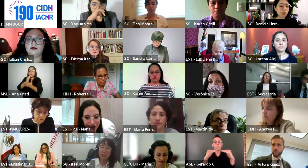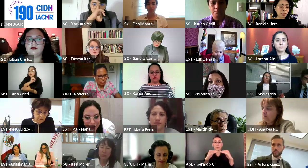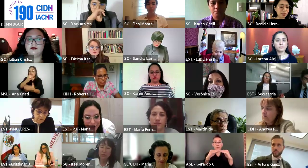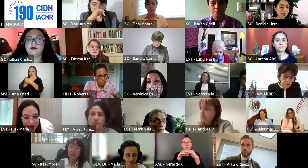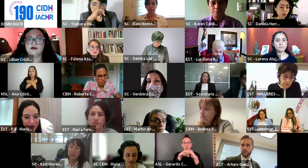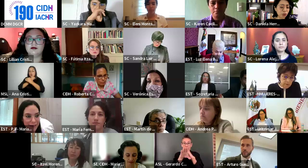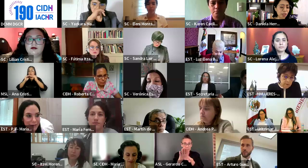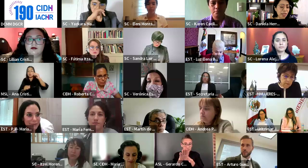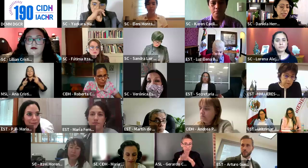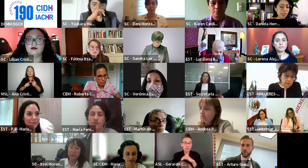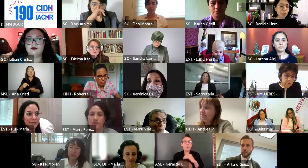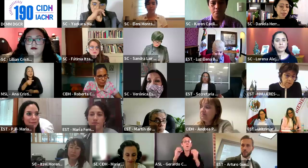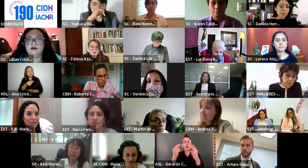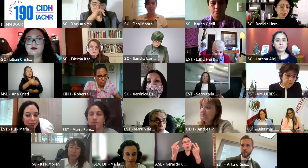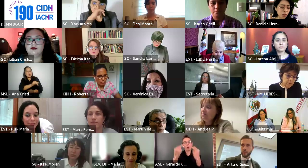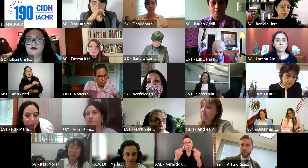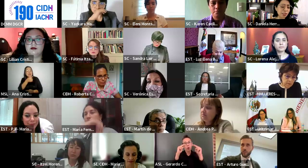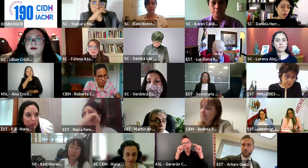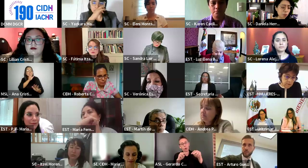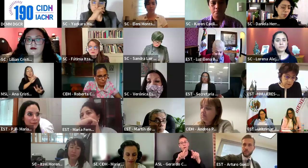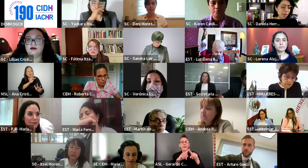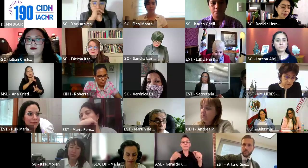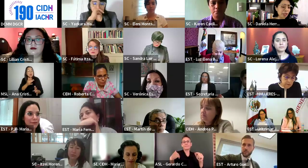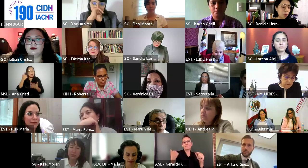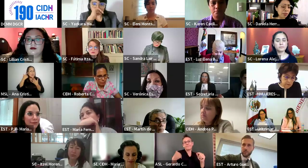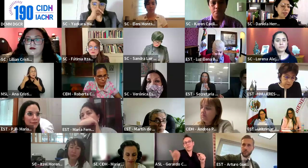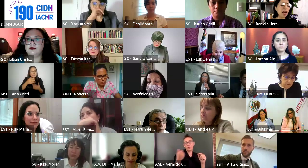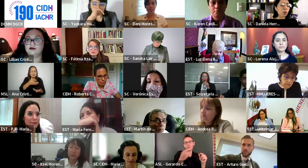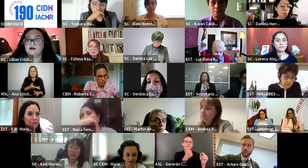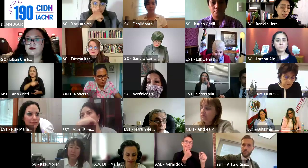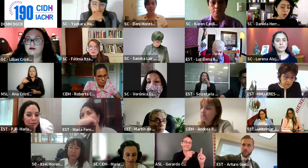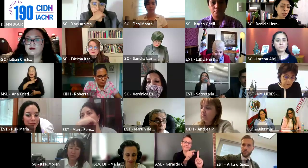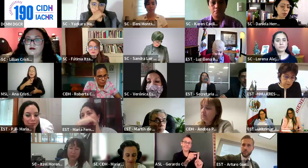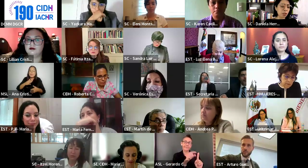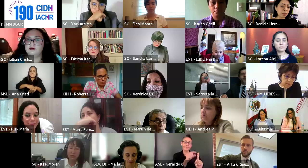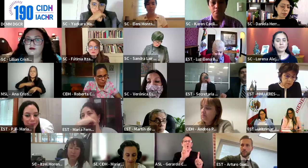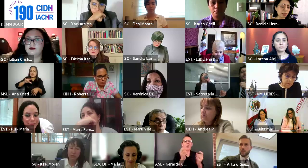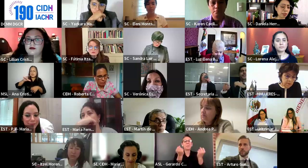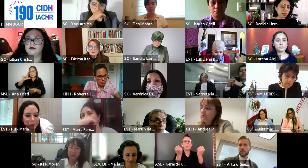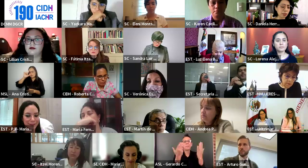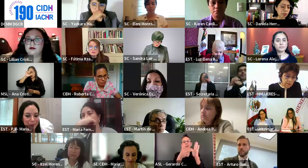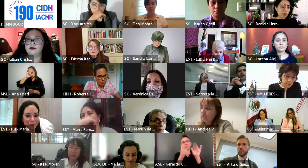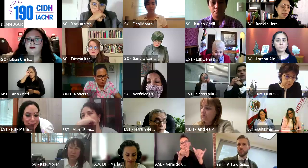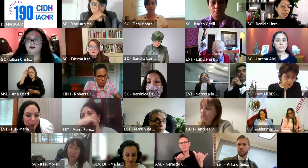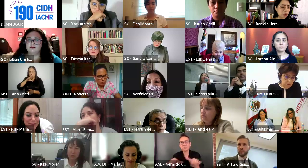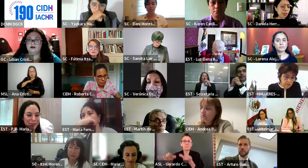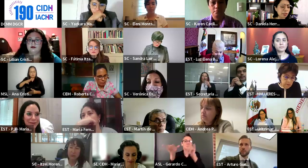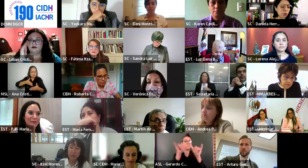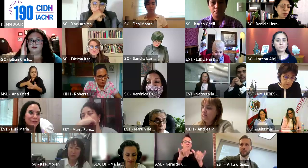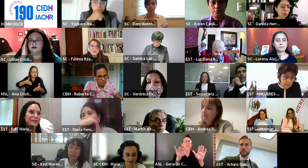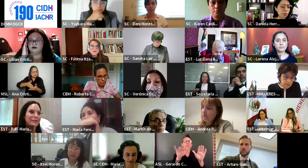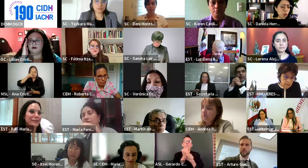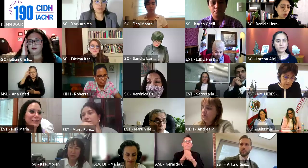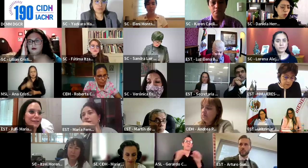la infantilización y las representaciones estereotipadas que aumentan aún más nuestra vulnerabilidad. Si durante